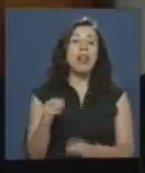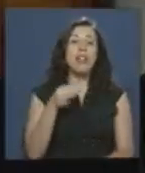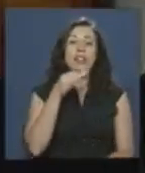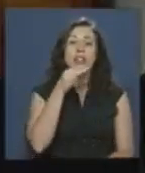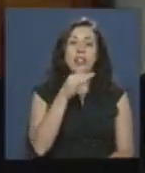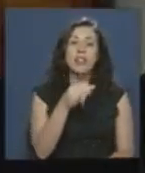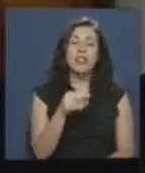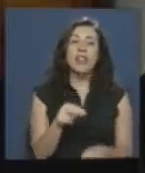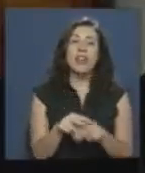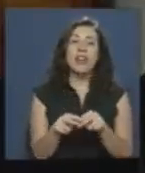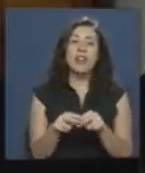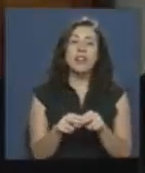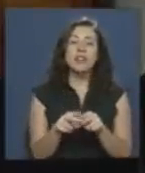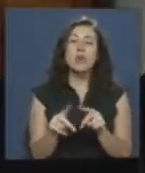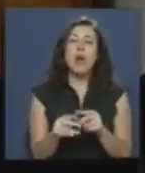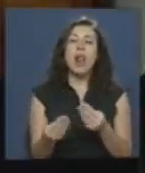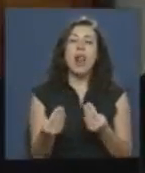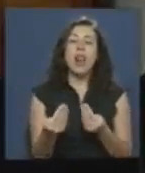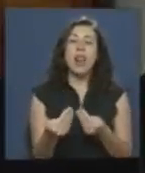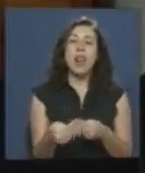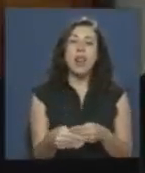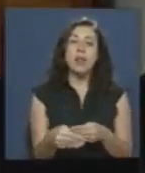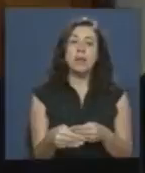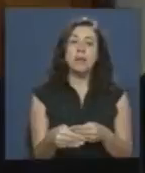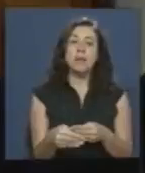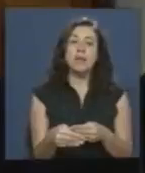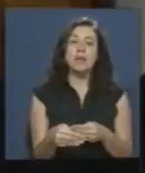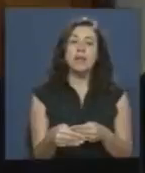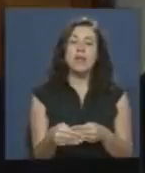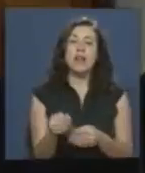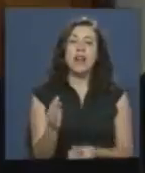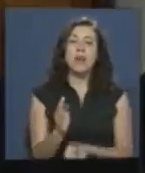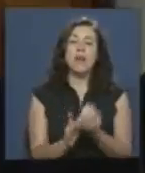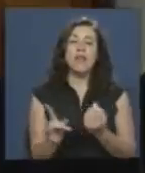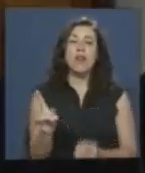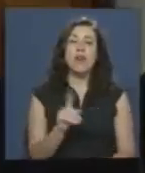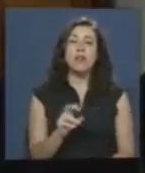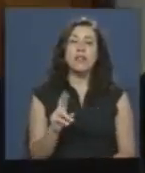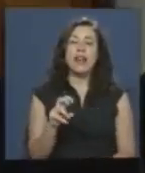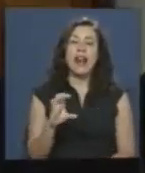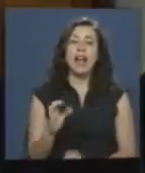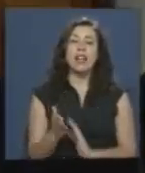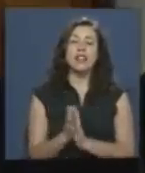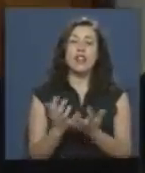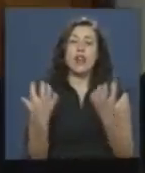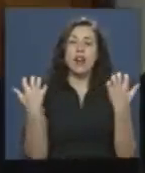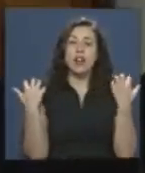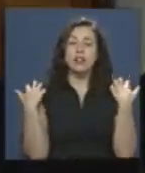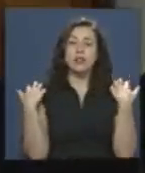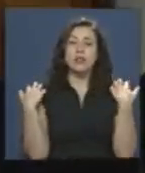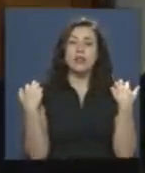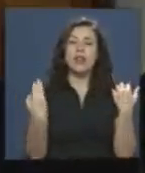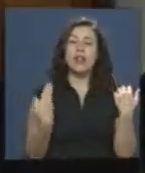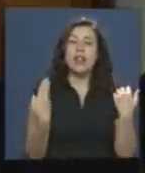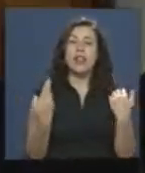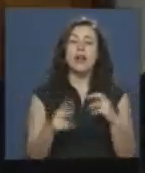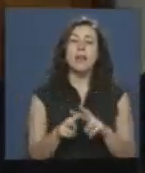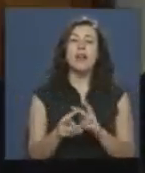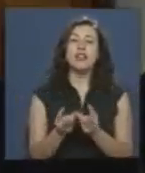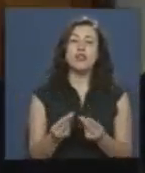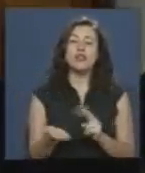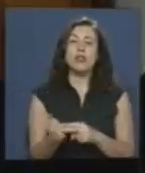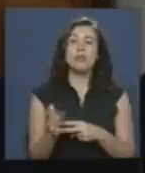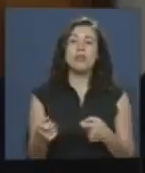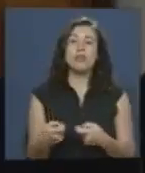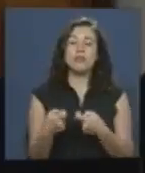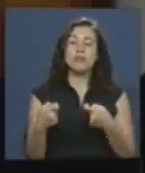dice que ha procedido a limitar y a privar a este nuevo CERNAC de todas las facultades que tiene en orden a resolver